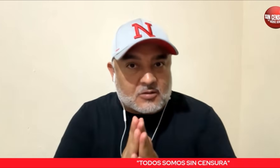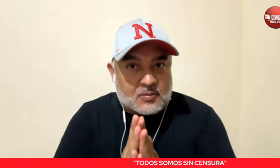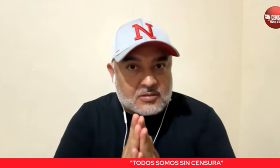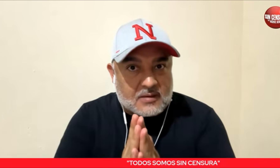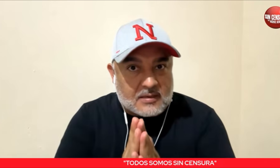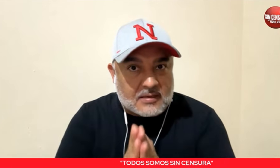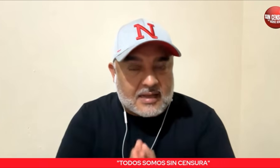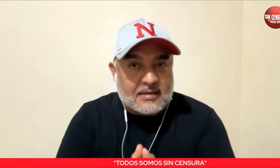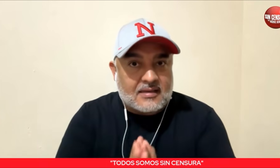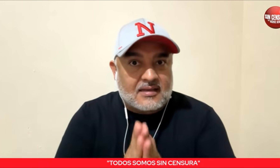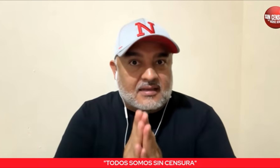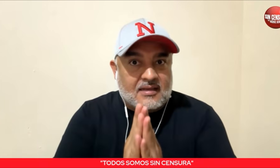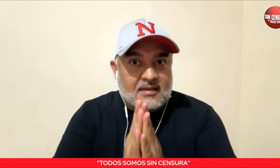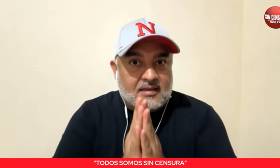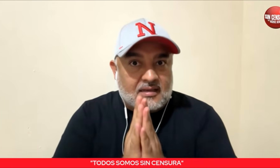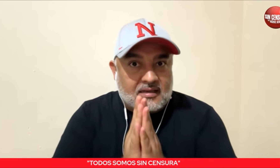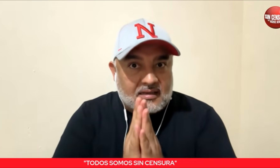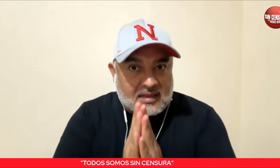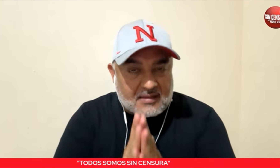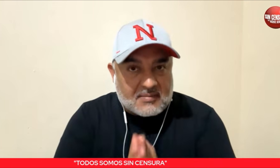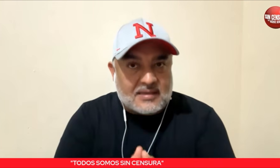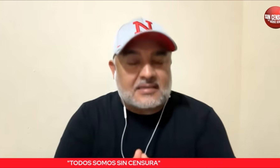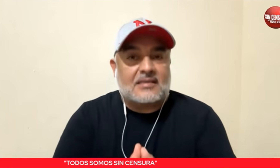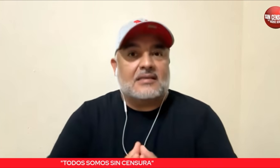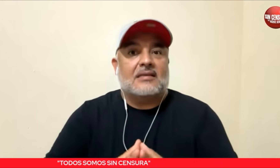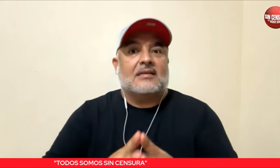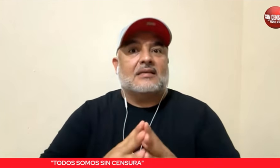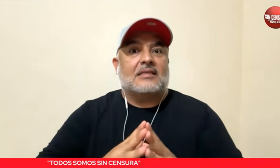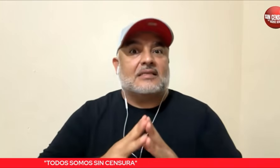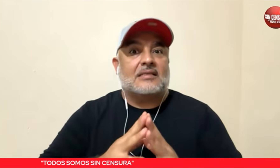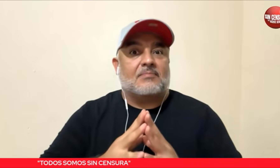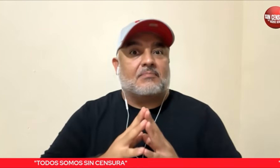una responsabilidad que además